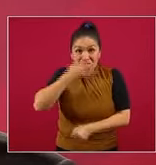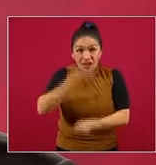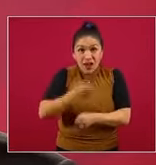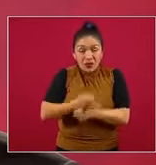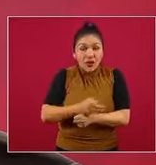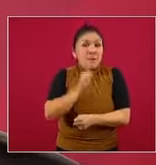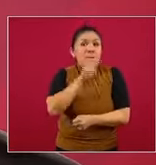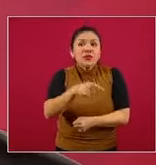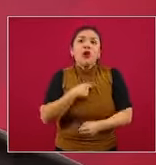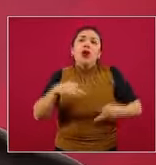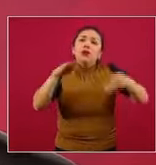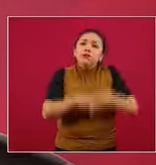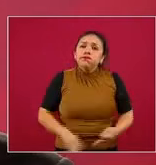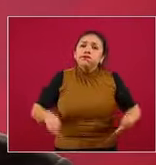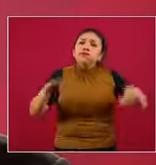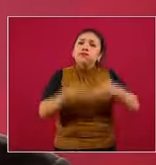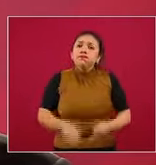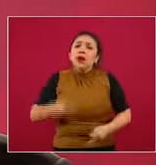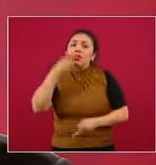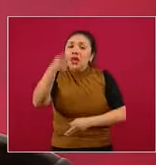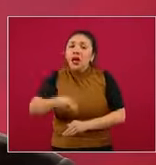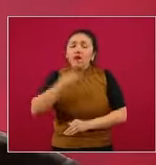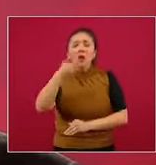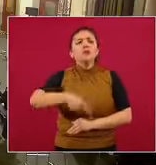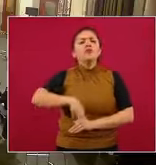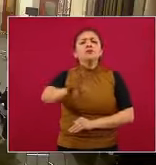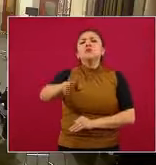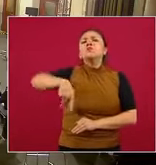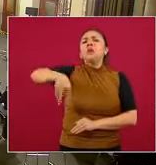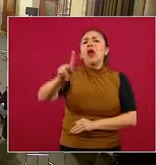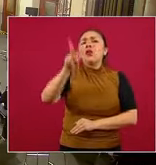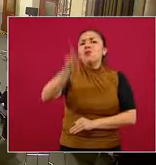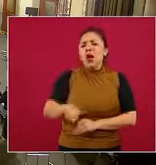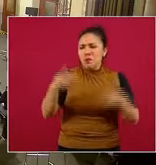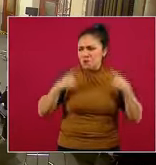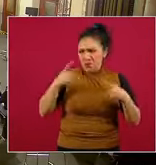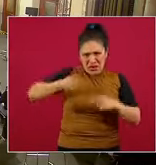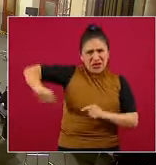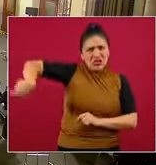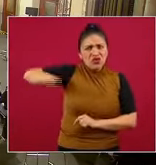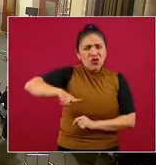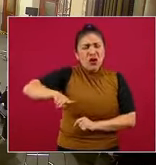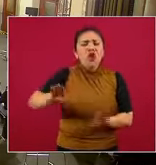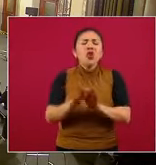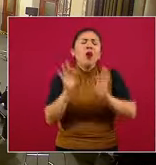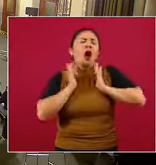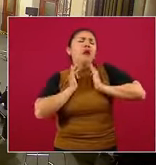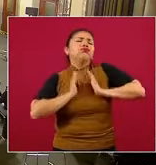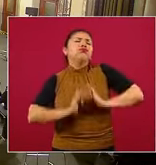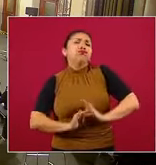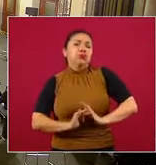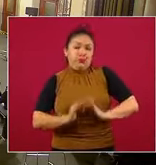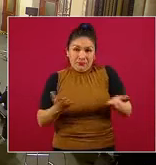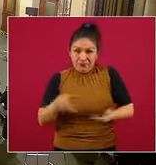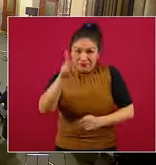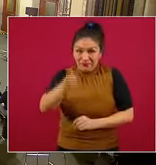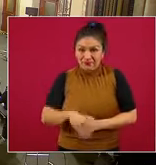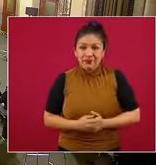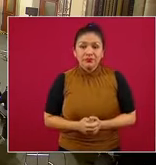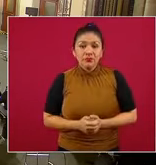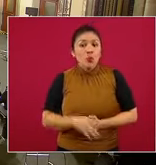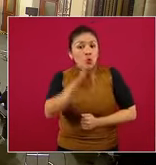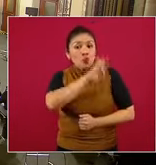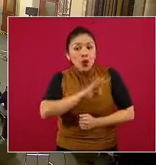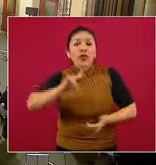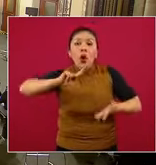hemos venido diciendo desde que empezó la epidemia. Pero se relajaron las medidas, ¿no? La gente Así se es. relaja. O sea, a eso me refiero. Todos los días. Que si se puede hacer un